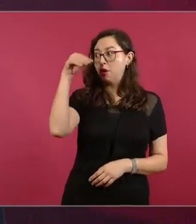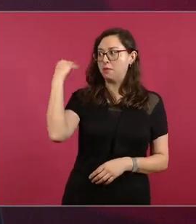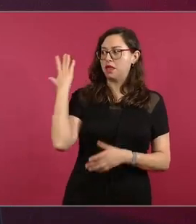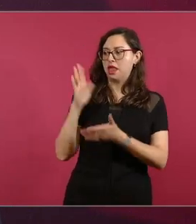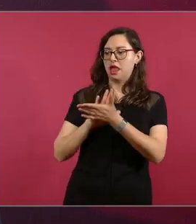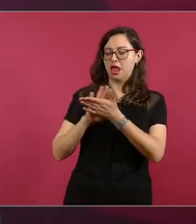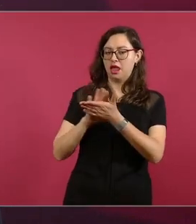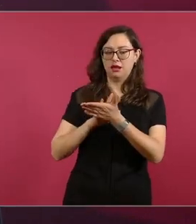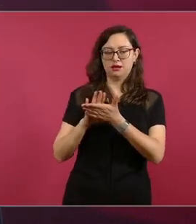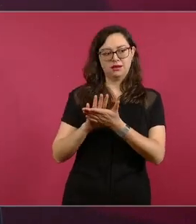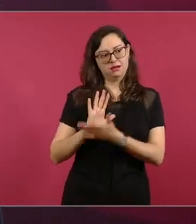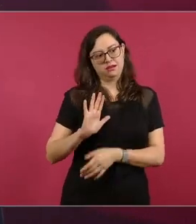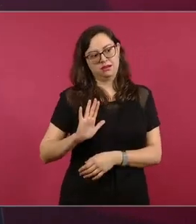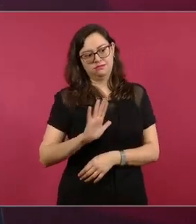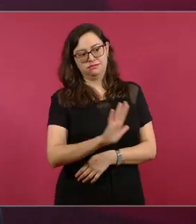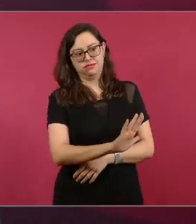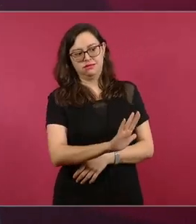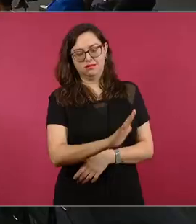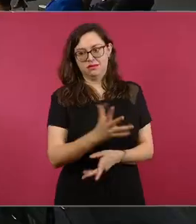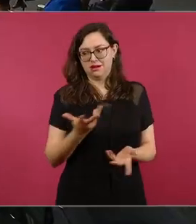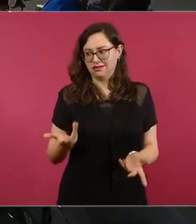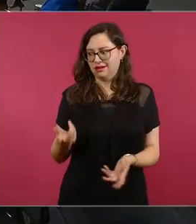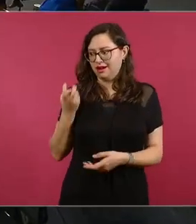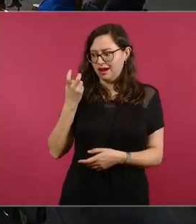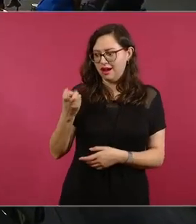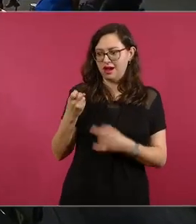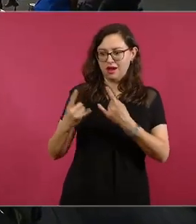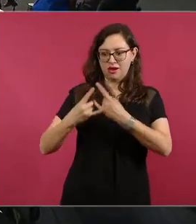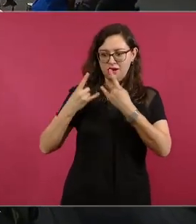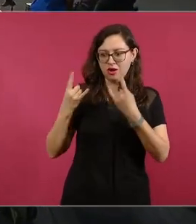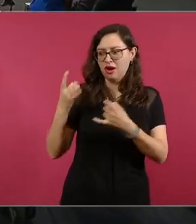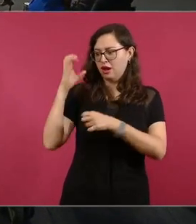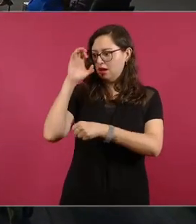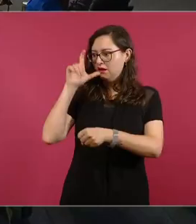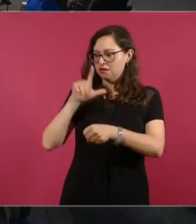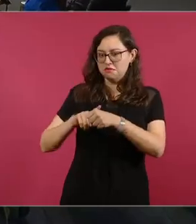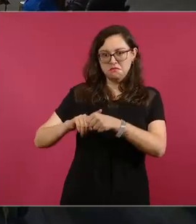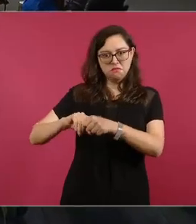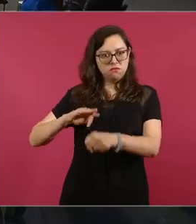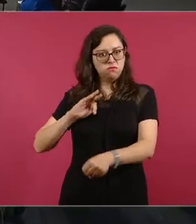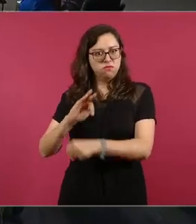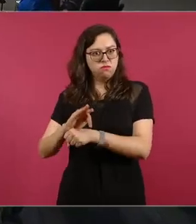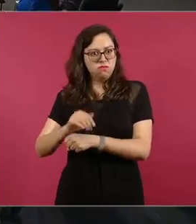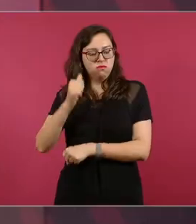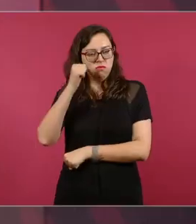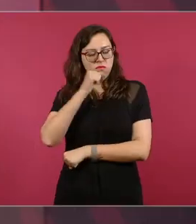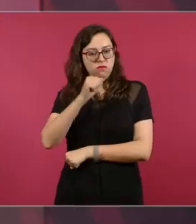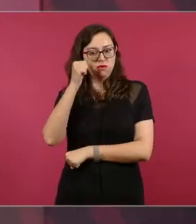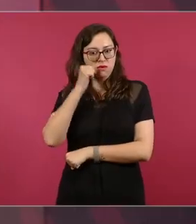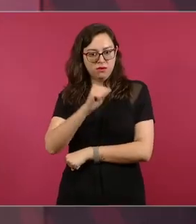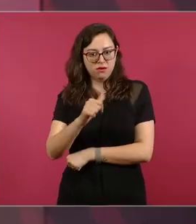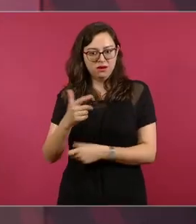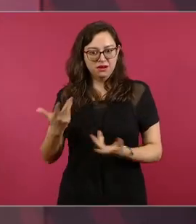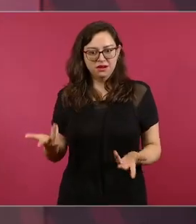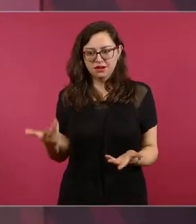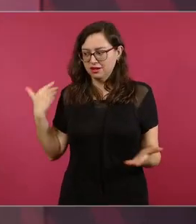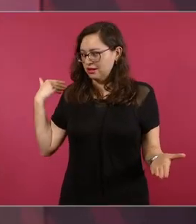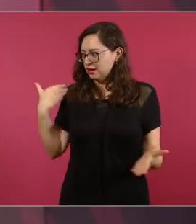repito, nos ha protegido siempre. Y si estamos en un momento